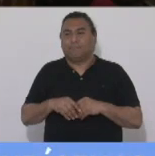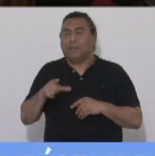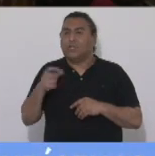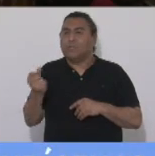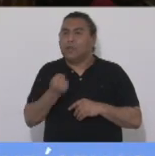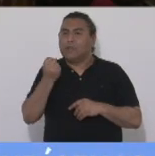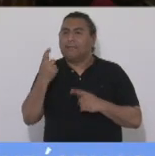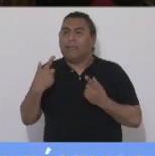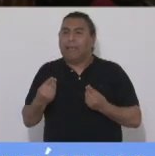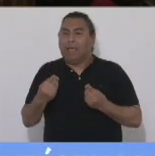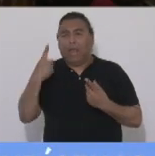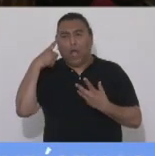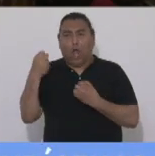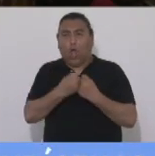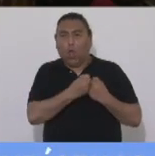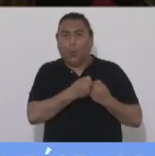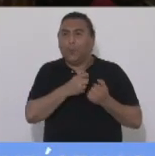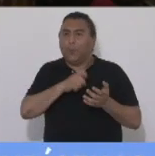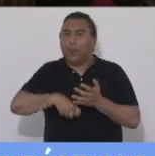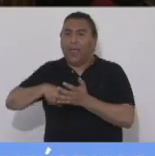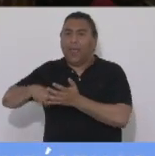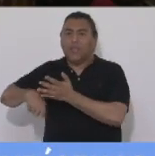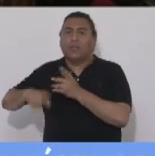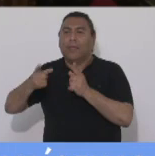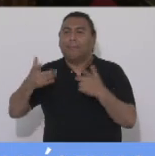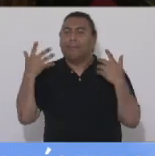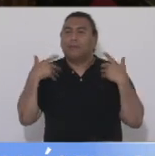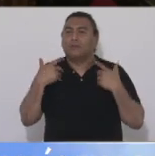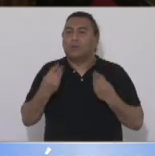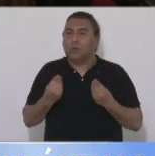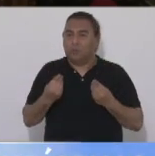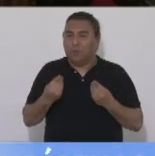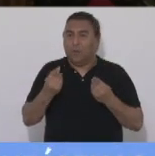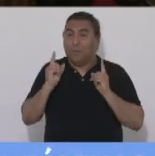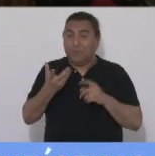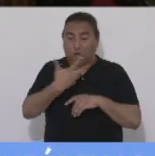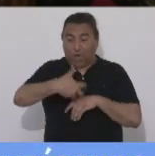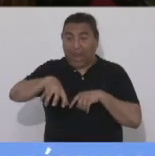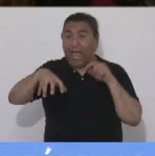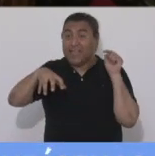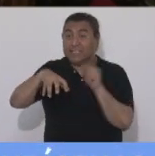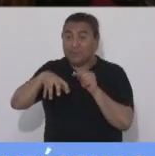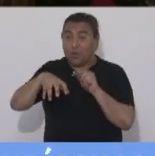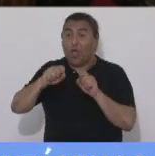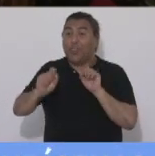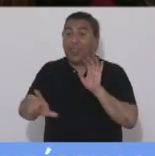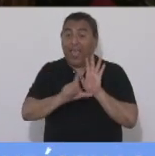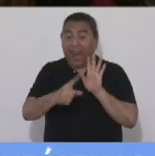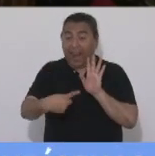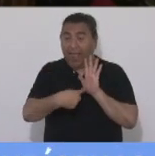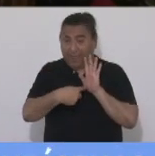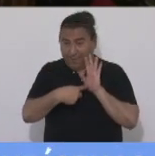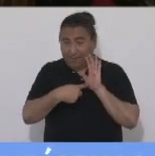convenios han sido celebrados entre el INAI, que es el organismo de aplicación de la ley, y